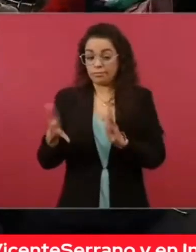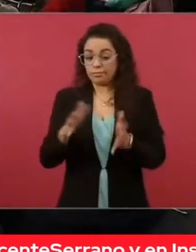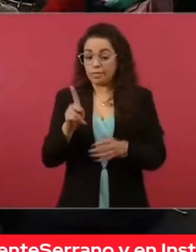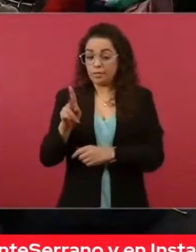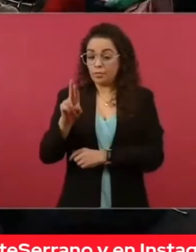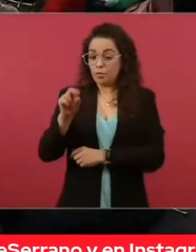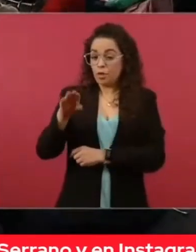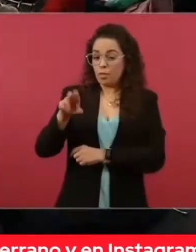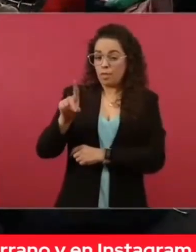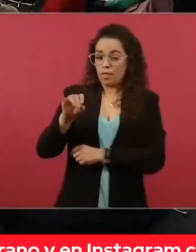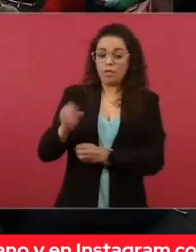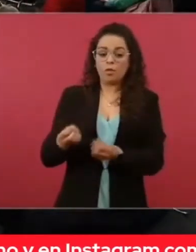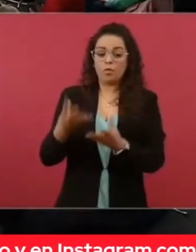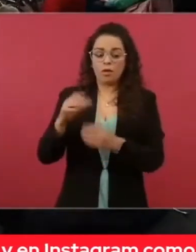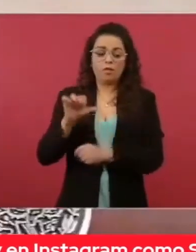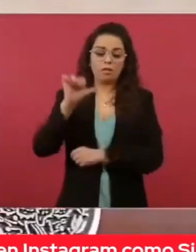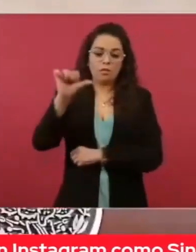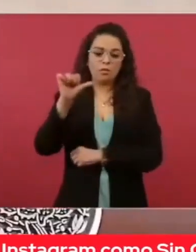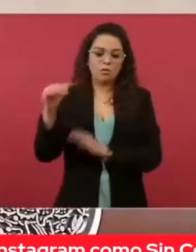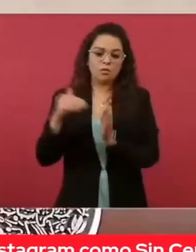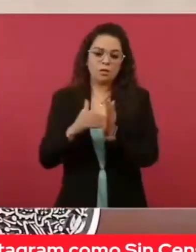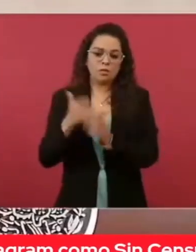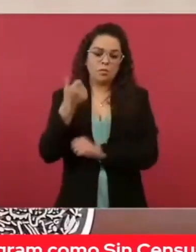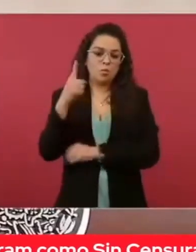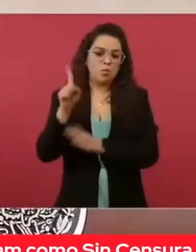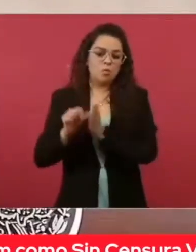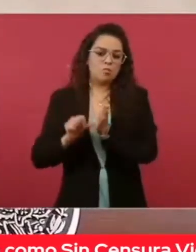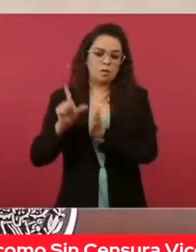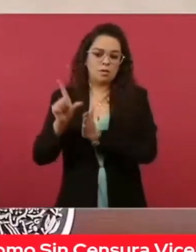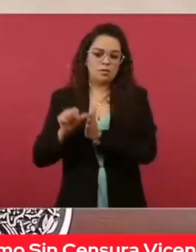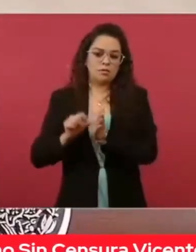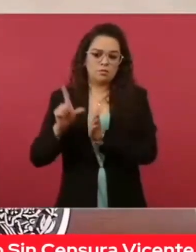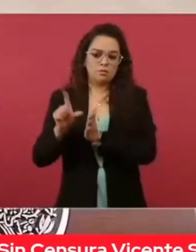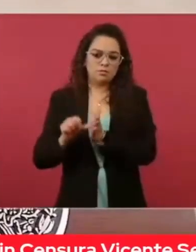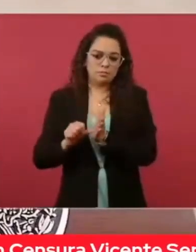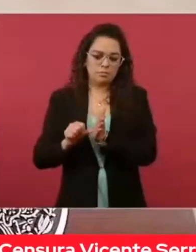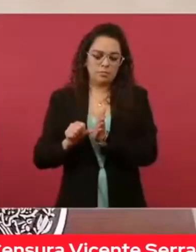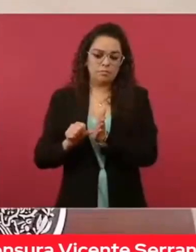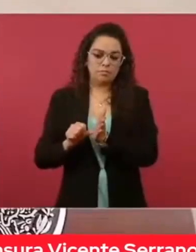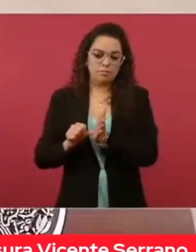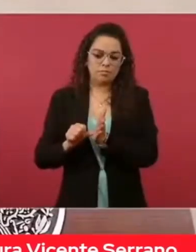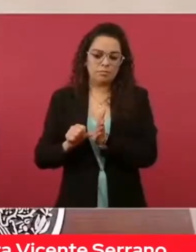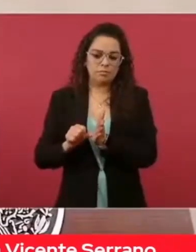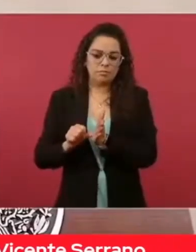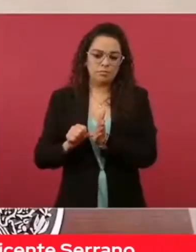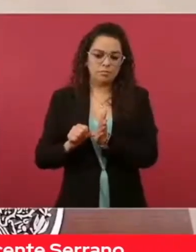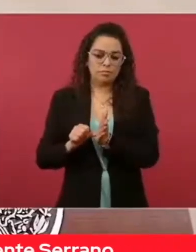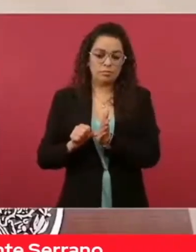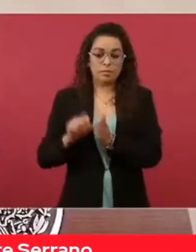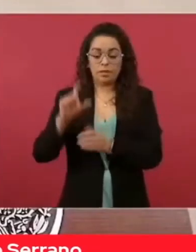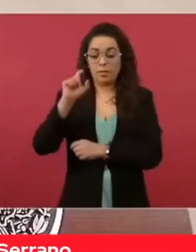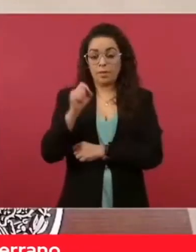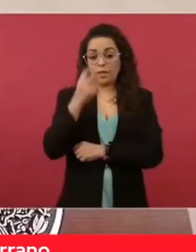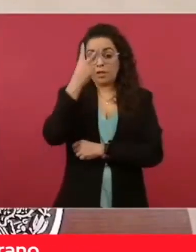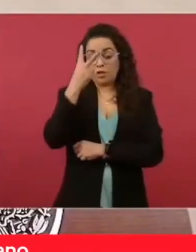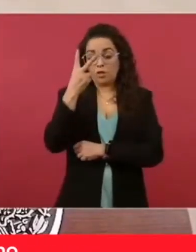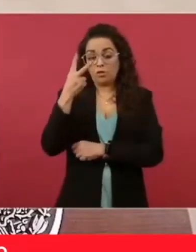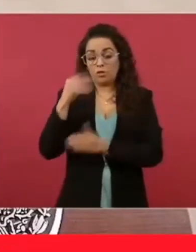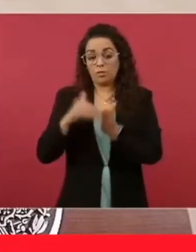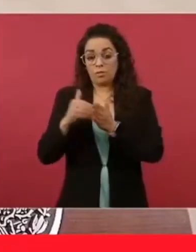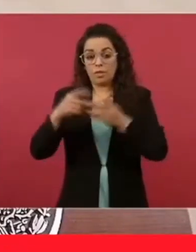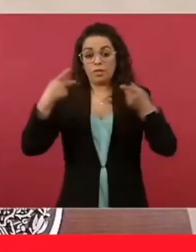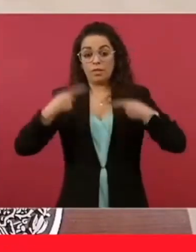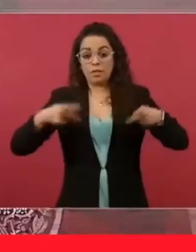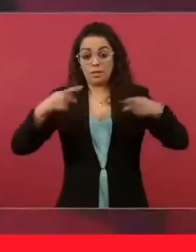es de 16 mil pesos mensuales, de los 22 millones de trabajadores inscritos en